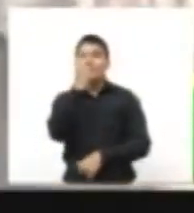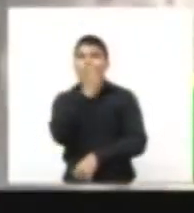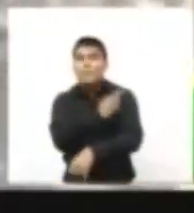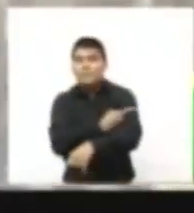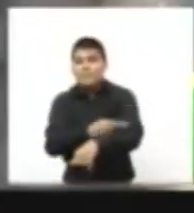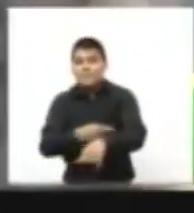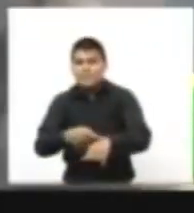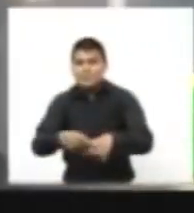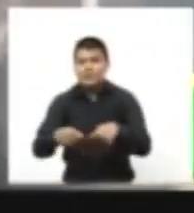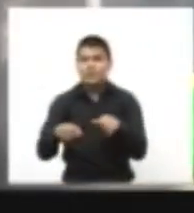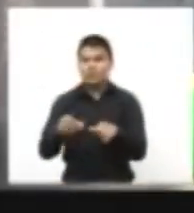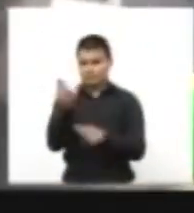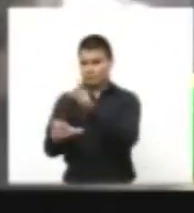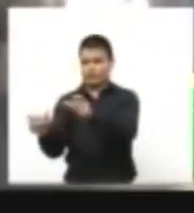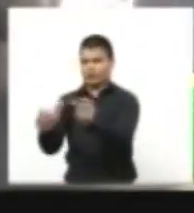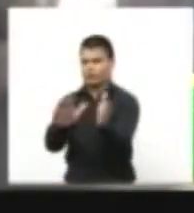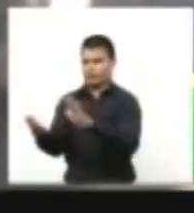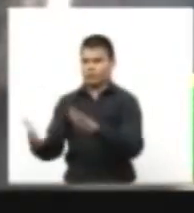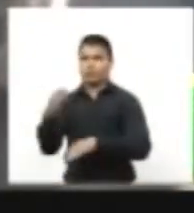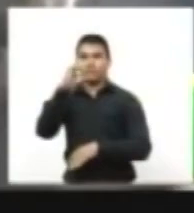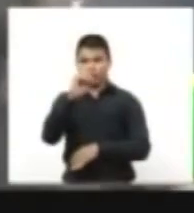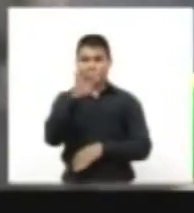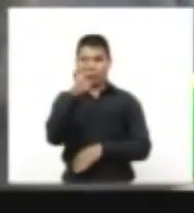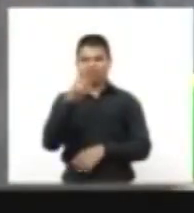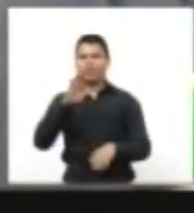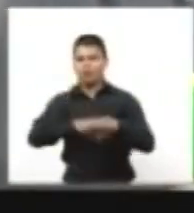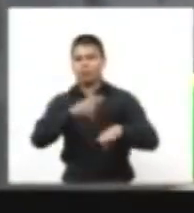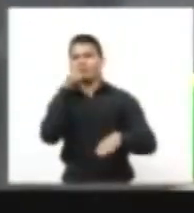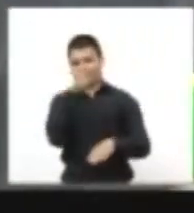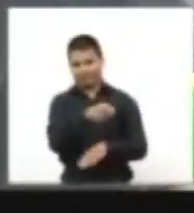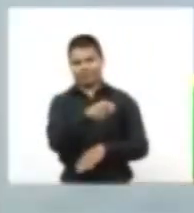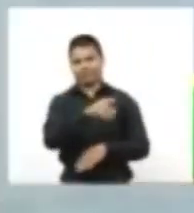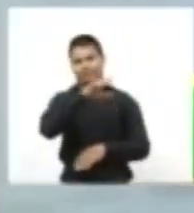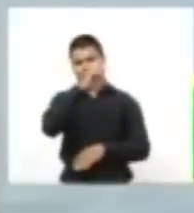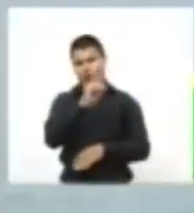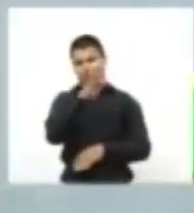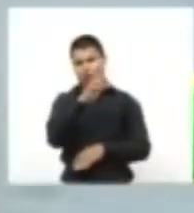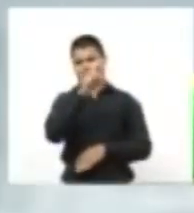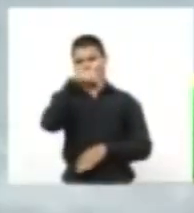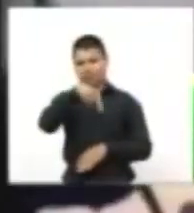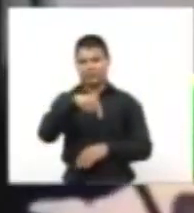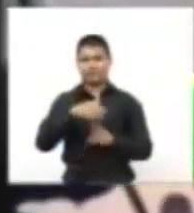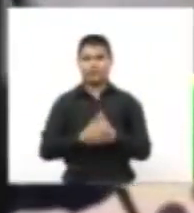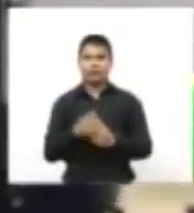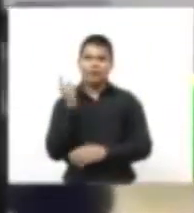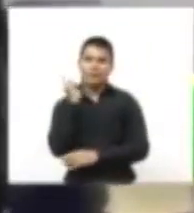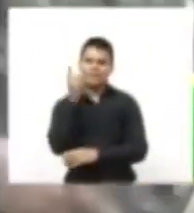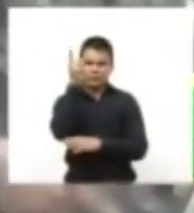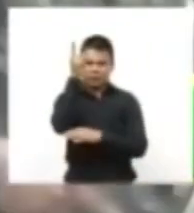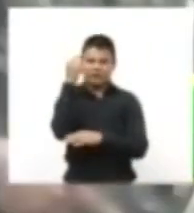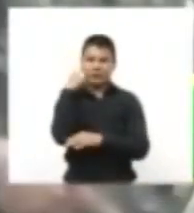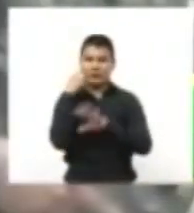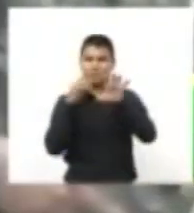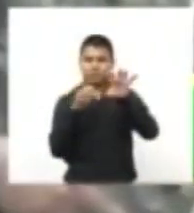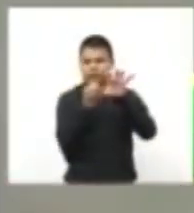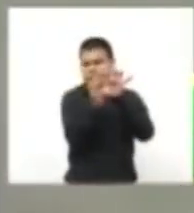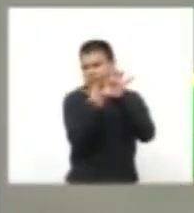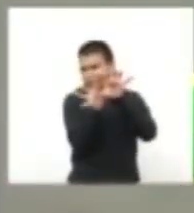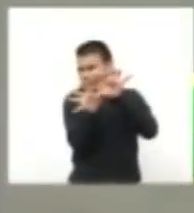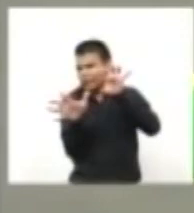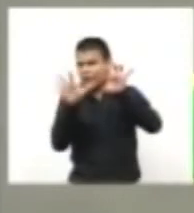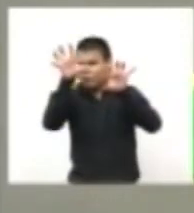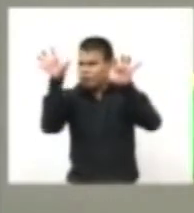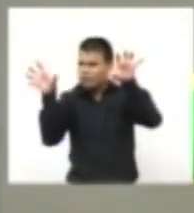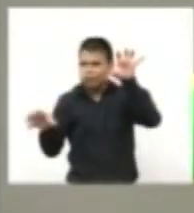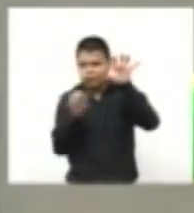caídos. Hoy por hoy, la OTAN es la que garantiza a sus países miembros la posibilidad de aplicar políticas expansionistas, adueñándose de los